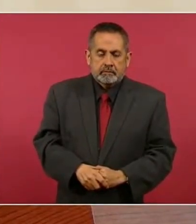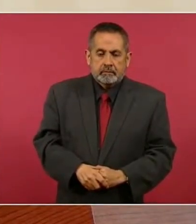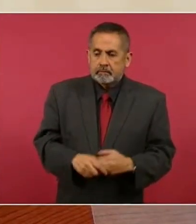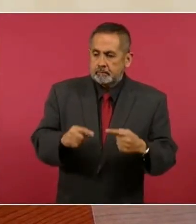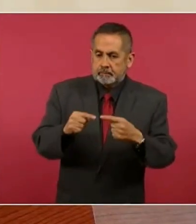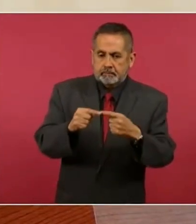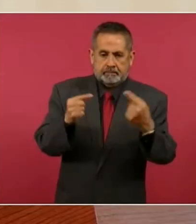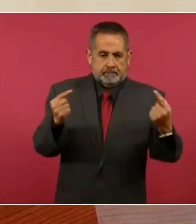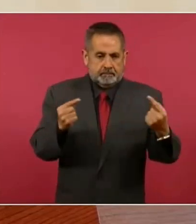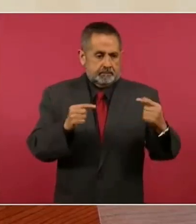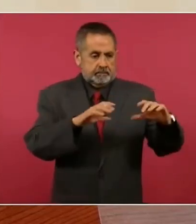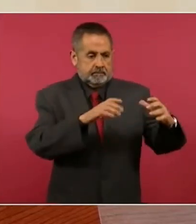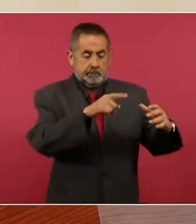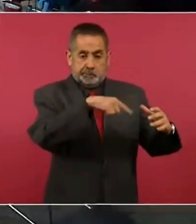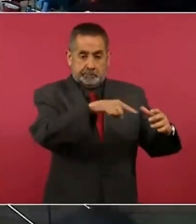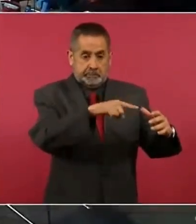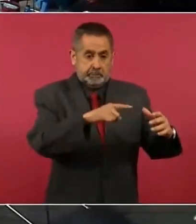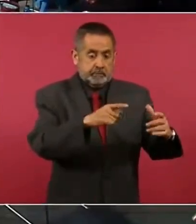conservador,